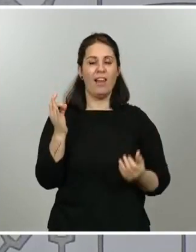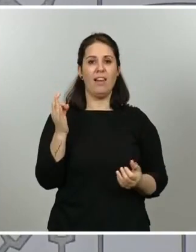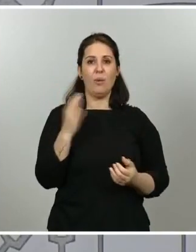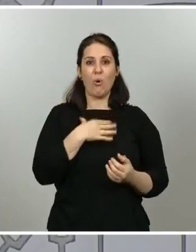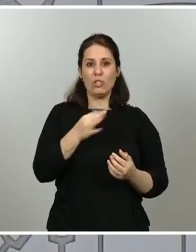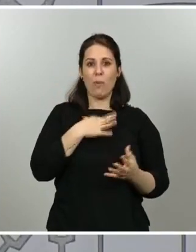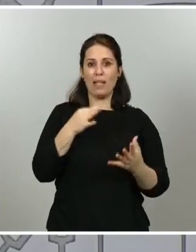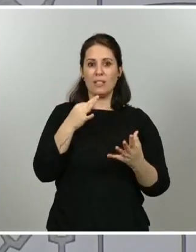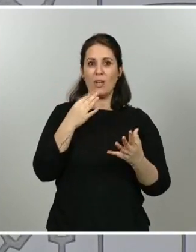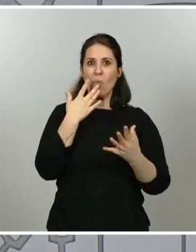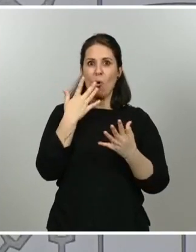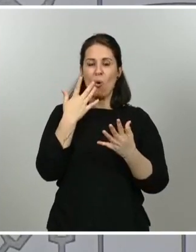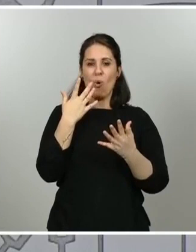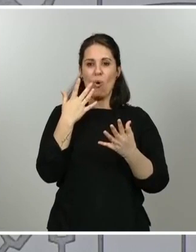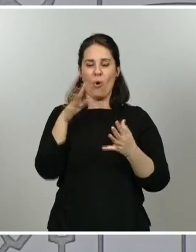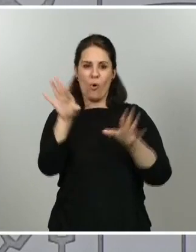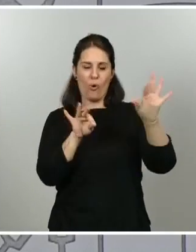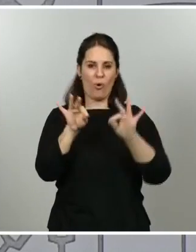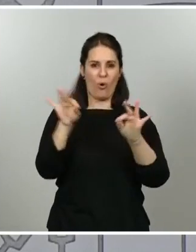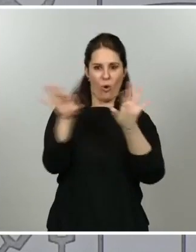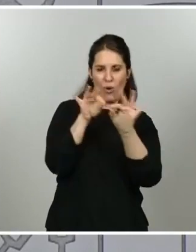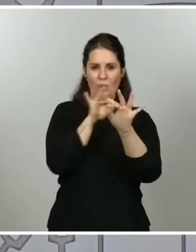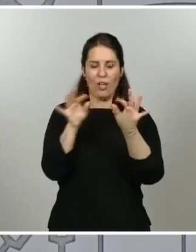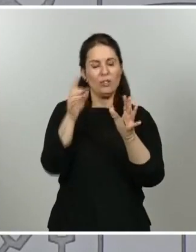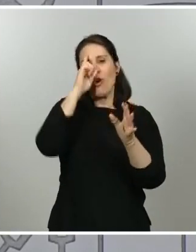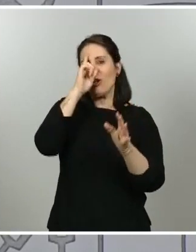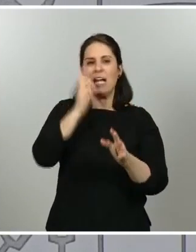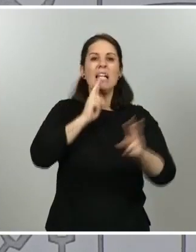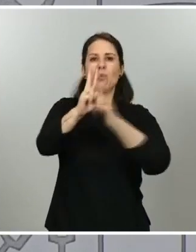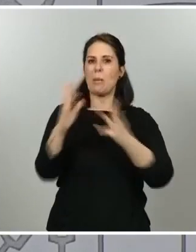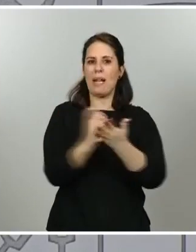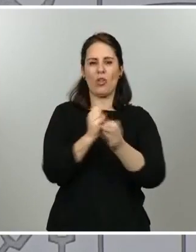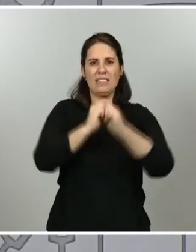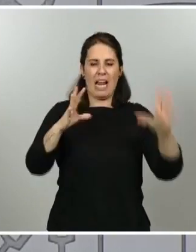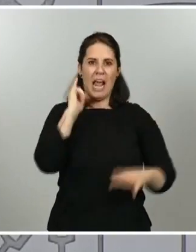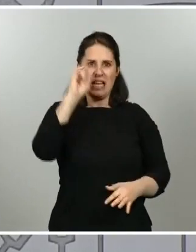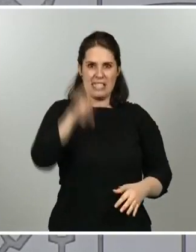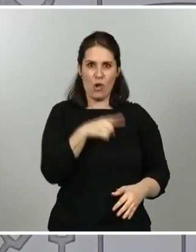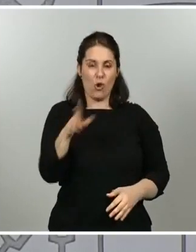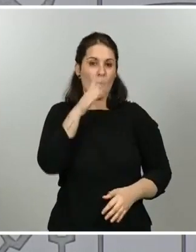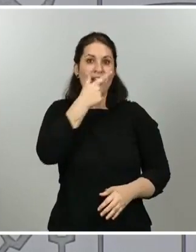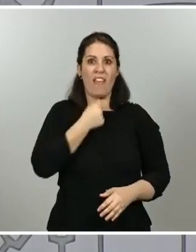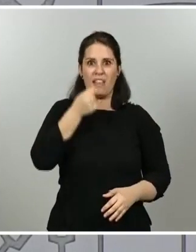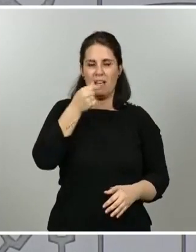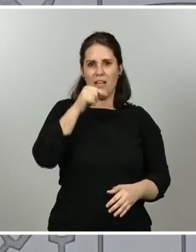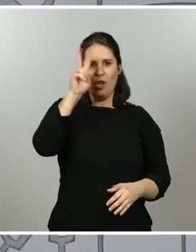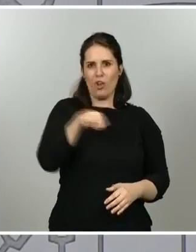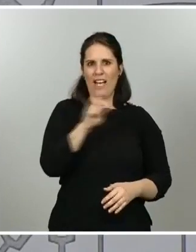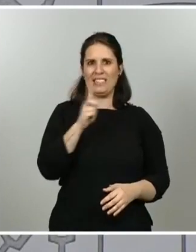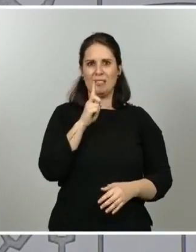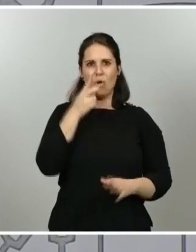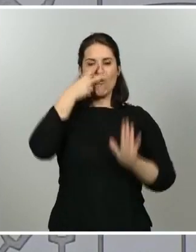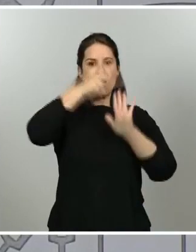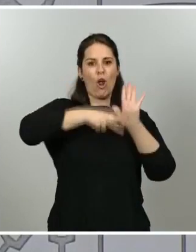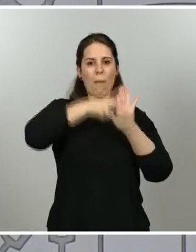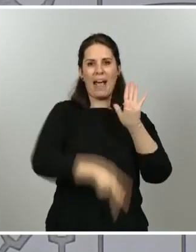combinaciones para las que no sé si para todas tendremos una respuesta muy clara, porque no es fácil adaptar una norma general a